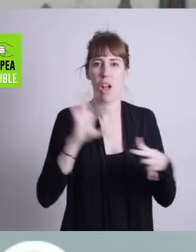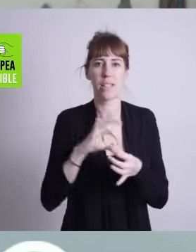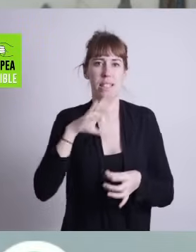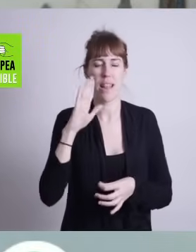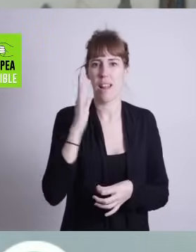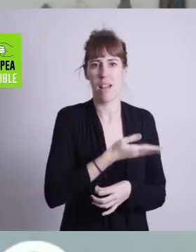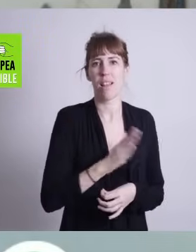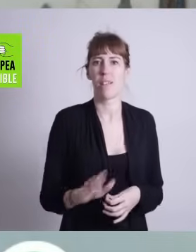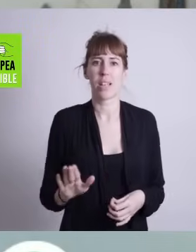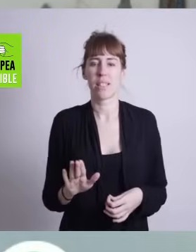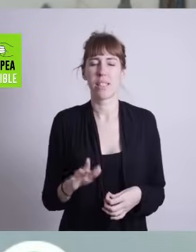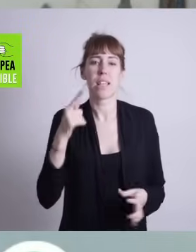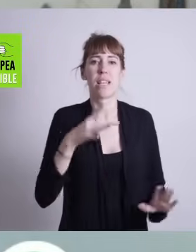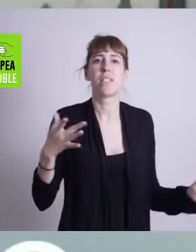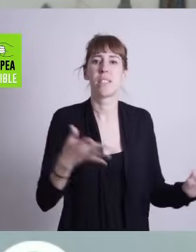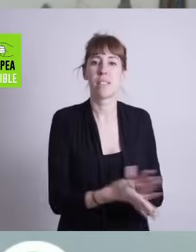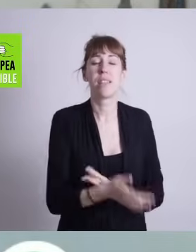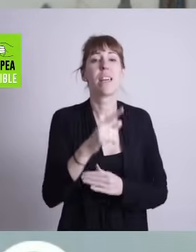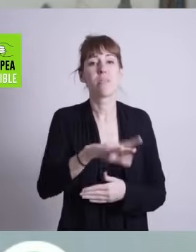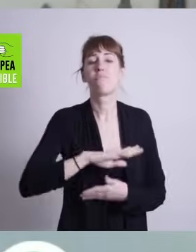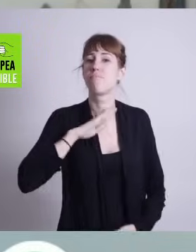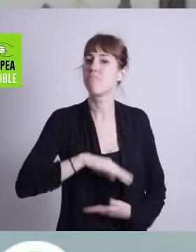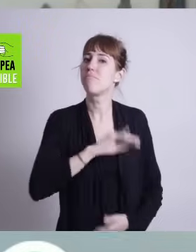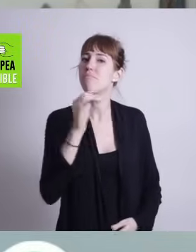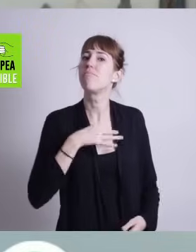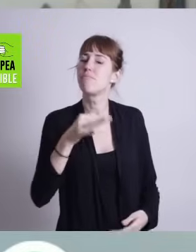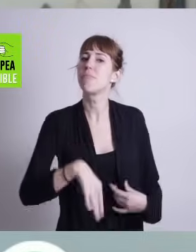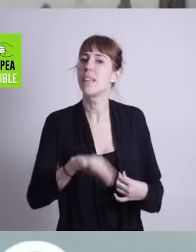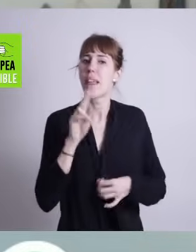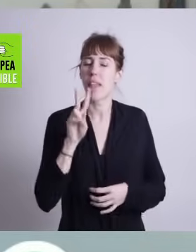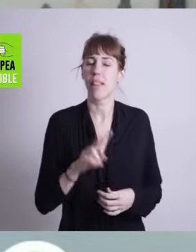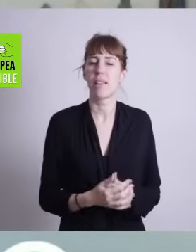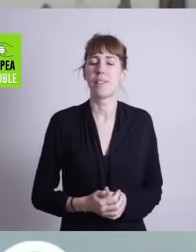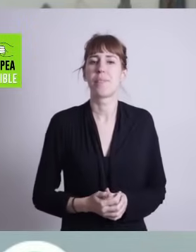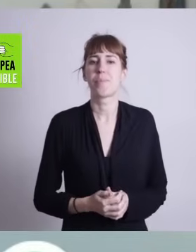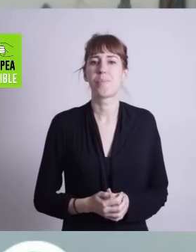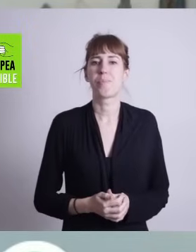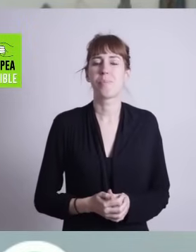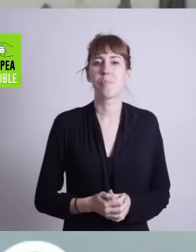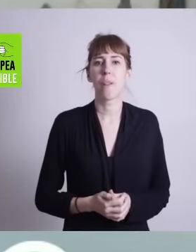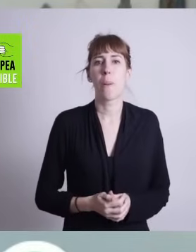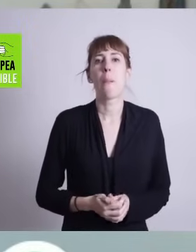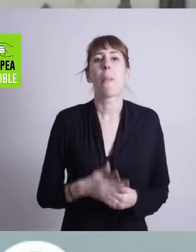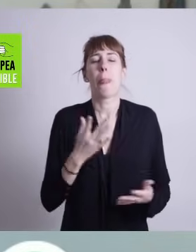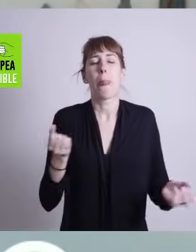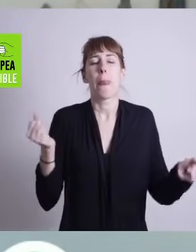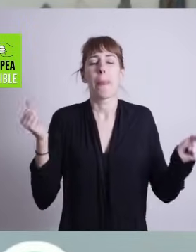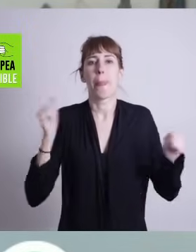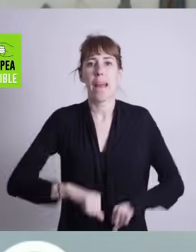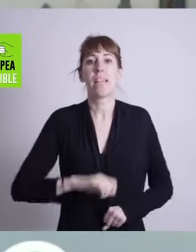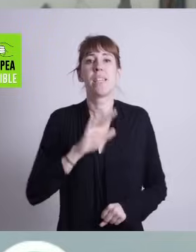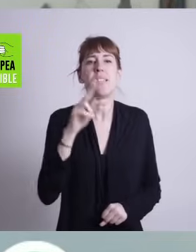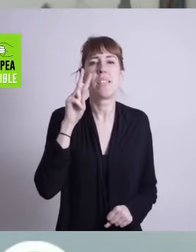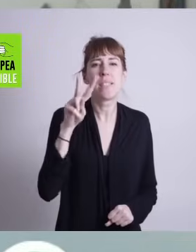entonces tenemos esta posibilidad, ¿no?, de poder ver. Vale, pero es una visión muy